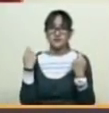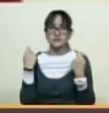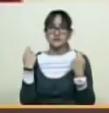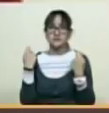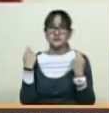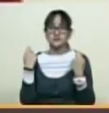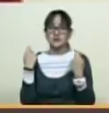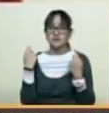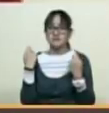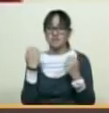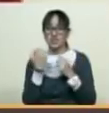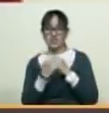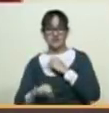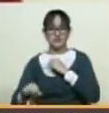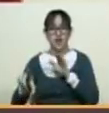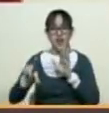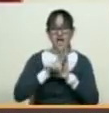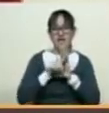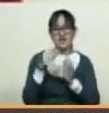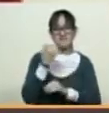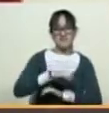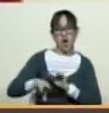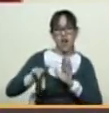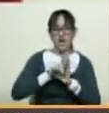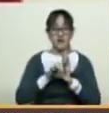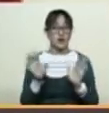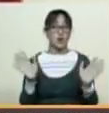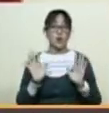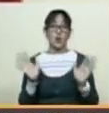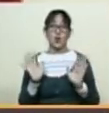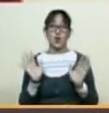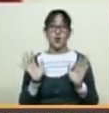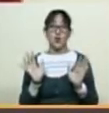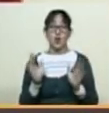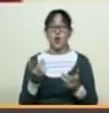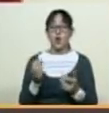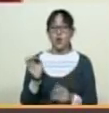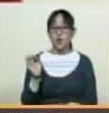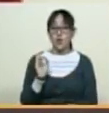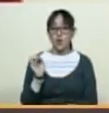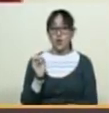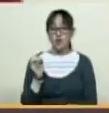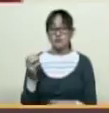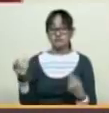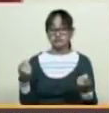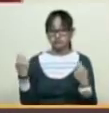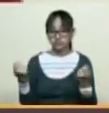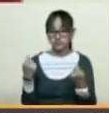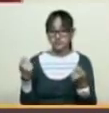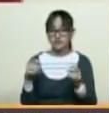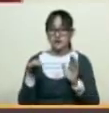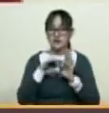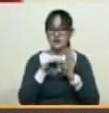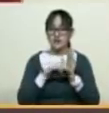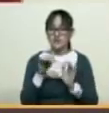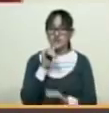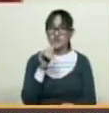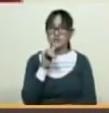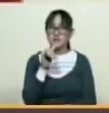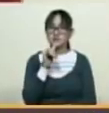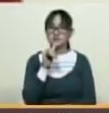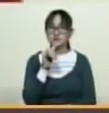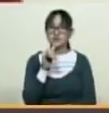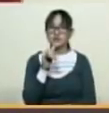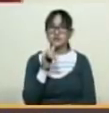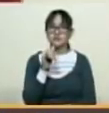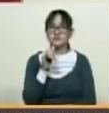la desobediencia a las leyes, asimismo que omita la identificación del promotor o el registro de información